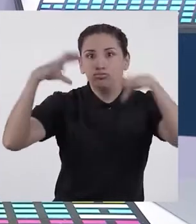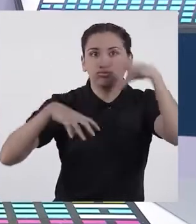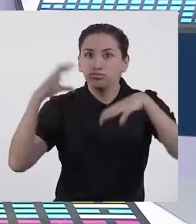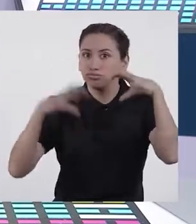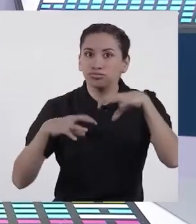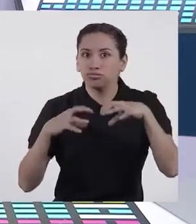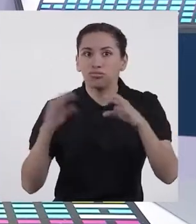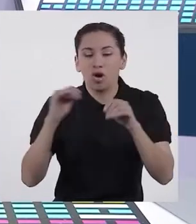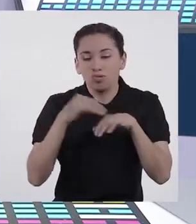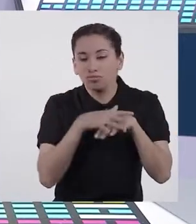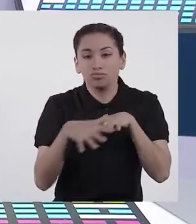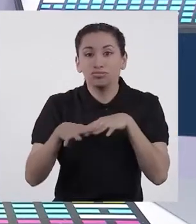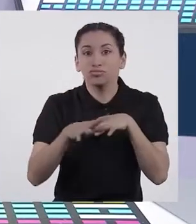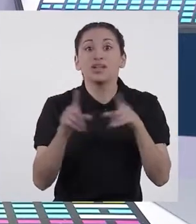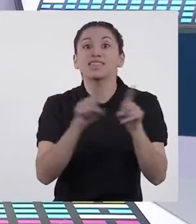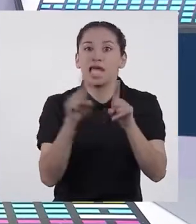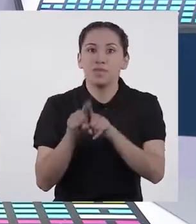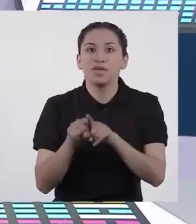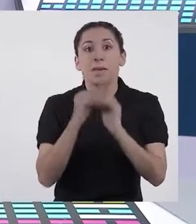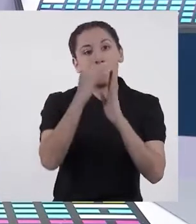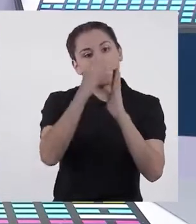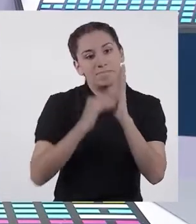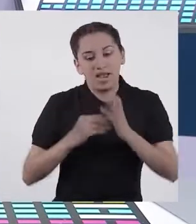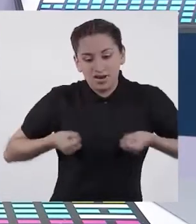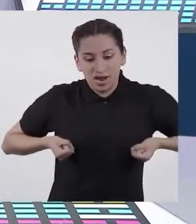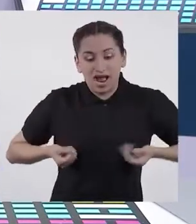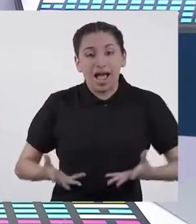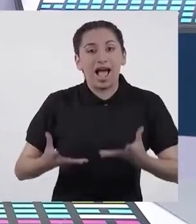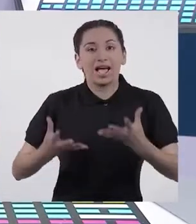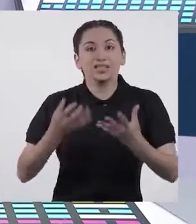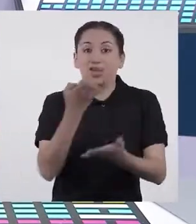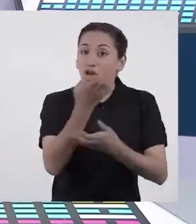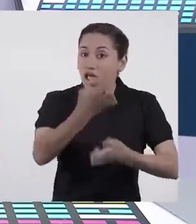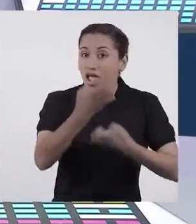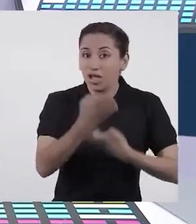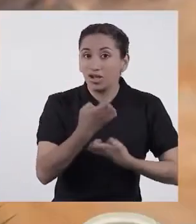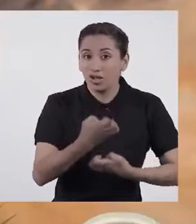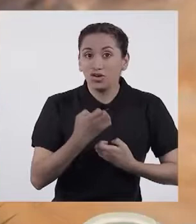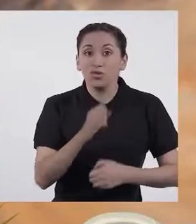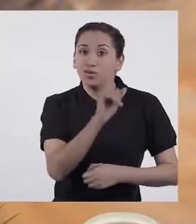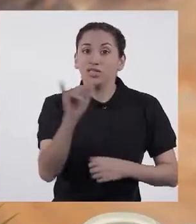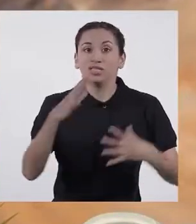los aspectos socioeconómicos y de salud.